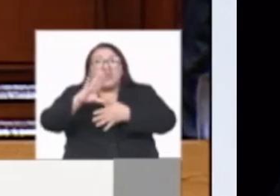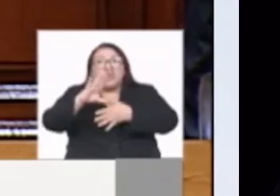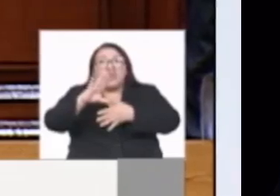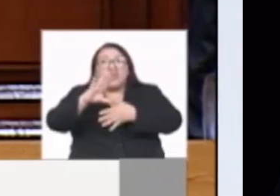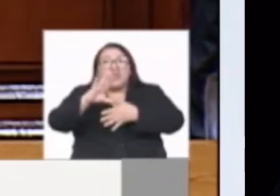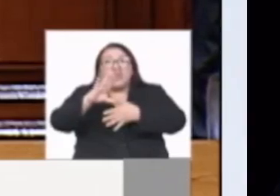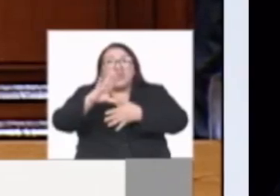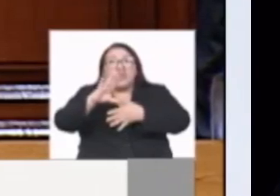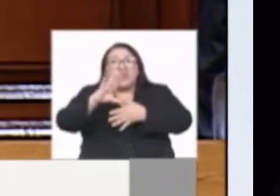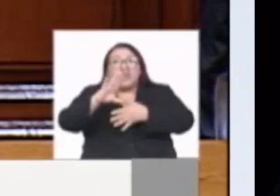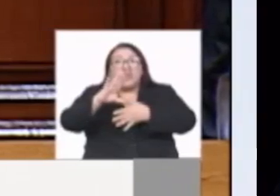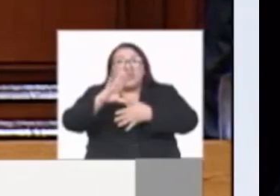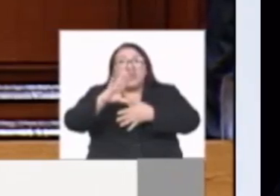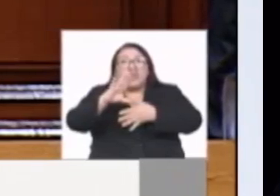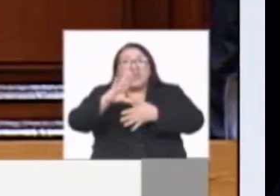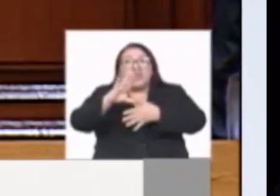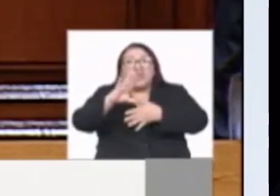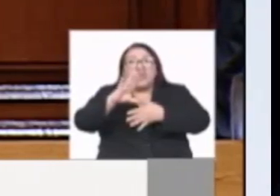El día de ayer,